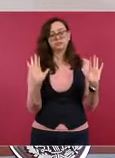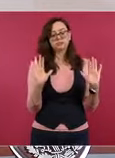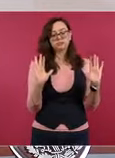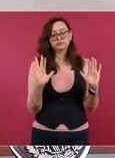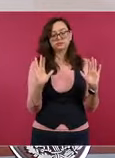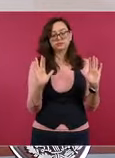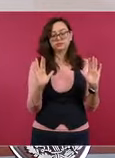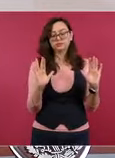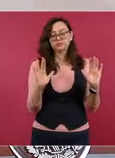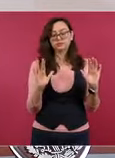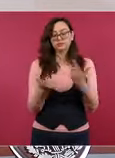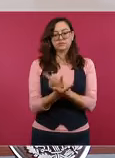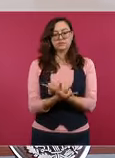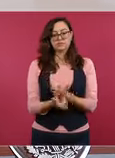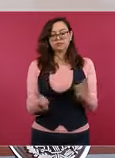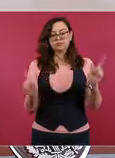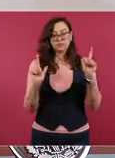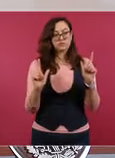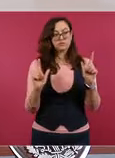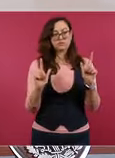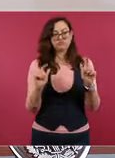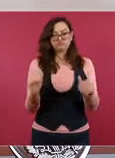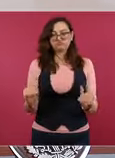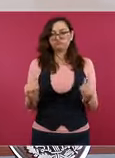libre, soberano.